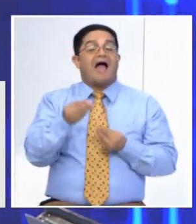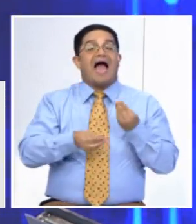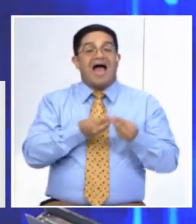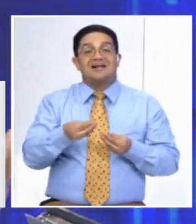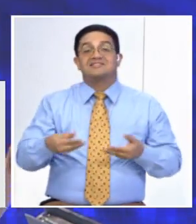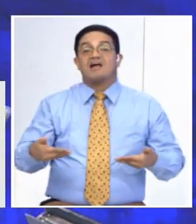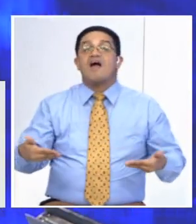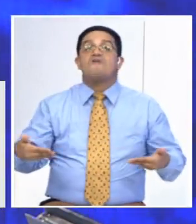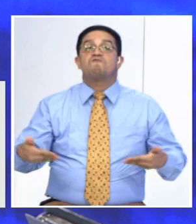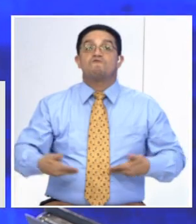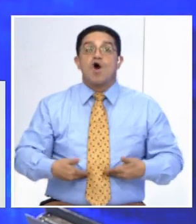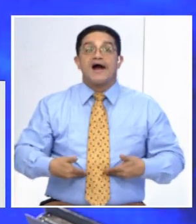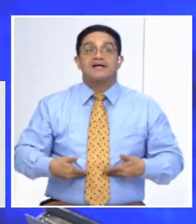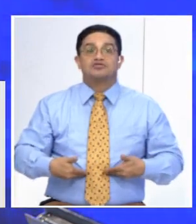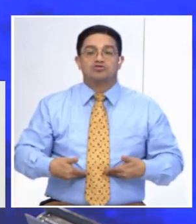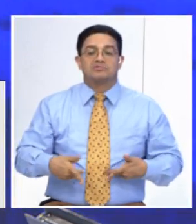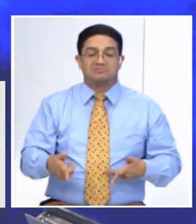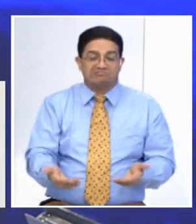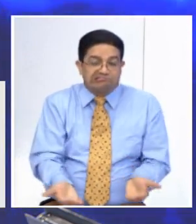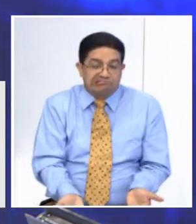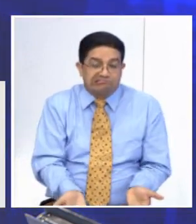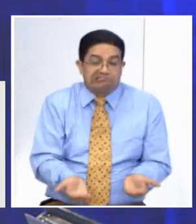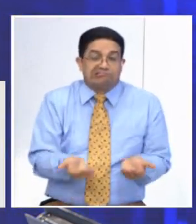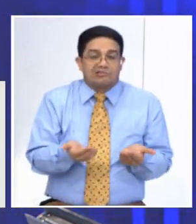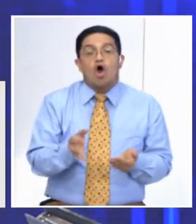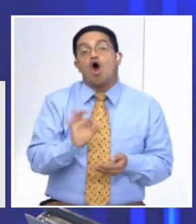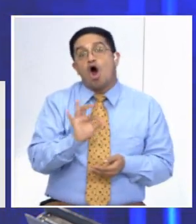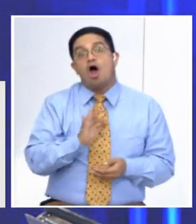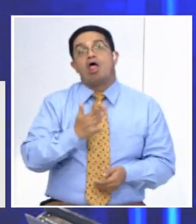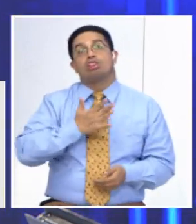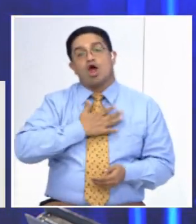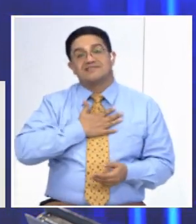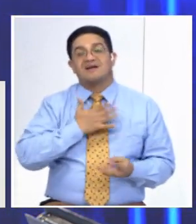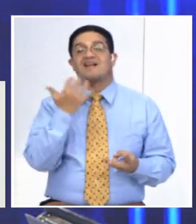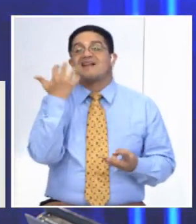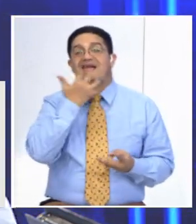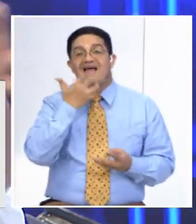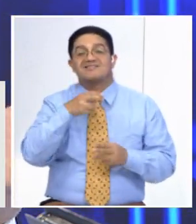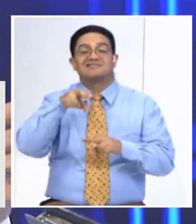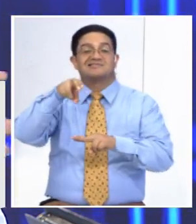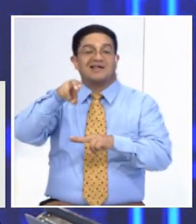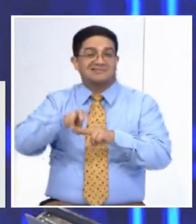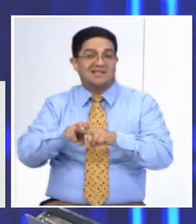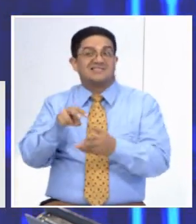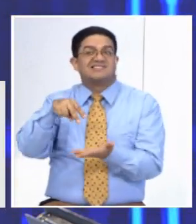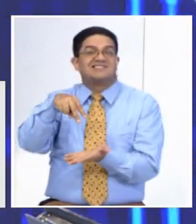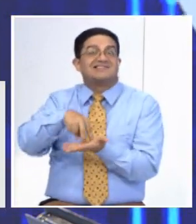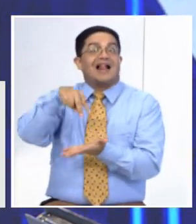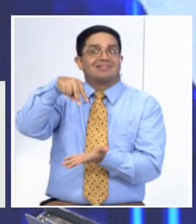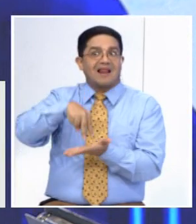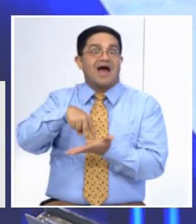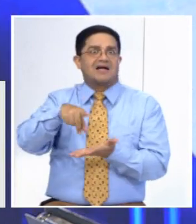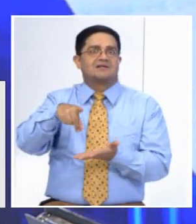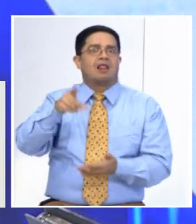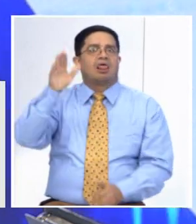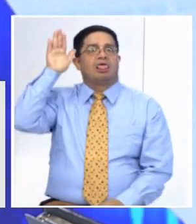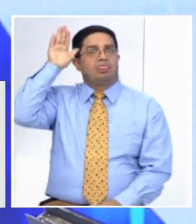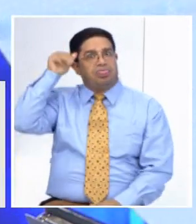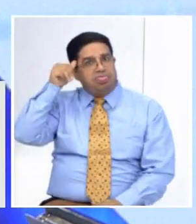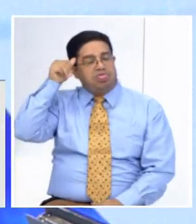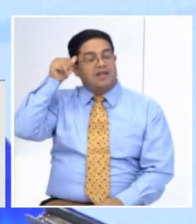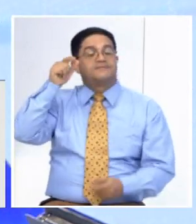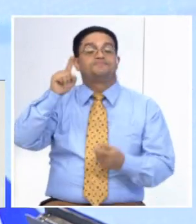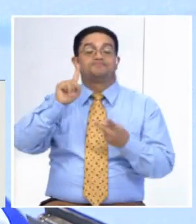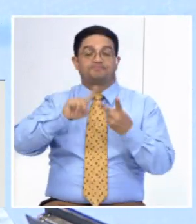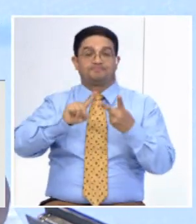al realizar cualquier esfuerzo físico, como toser, reírse, saltar, brincar, entre otras cosas. Y cuando hablamos